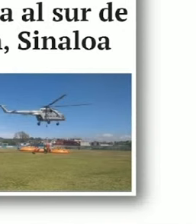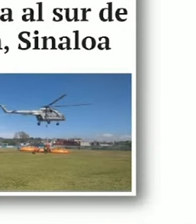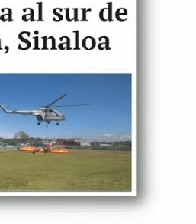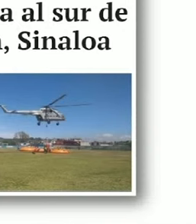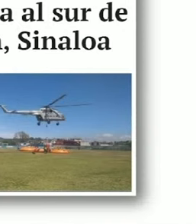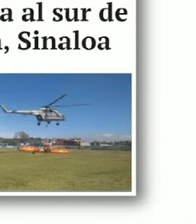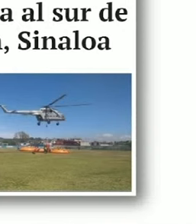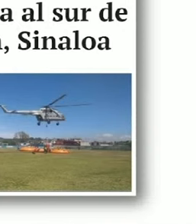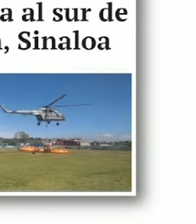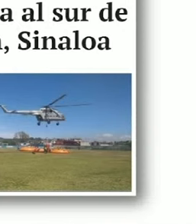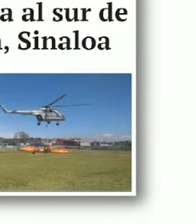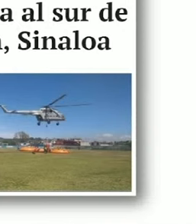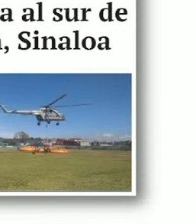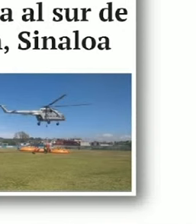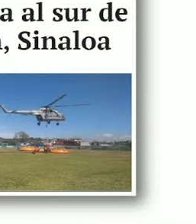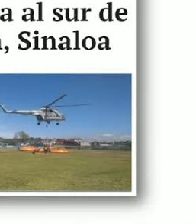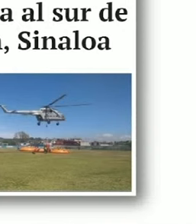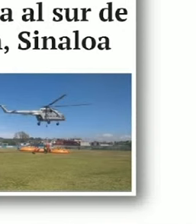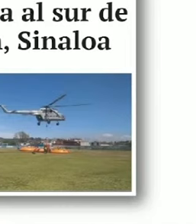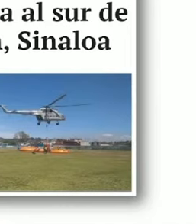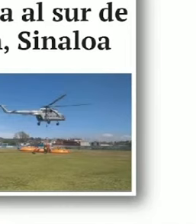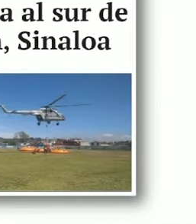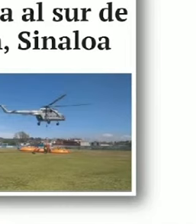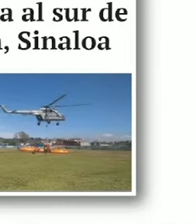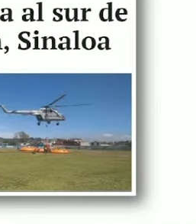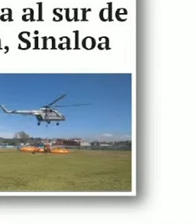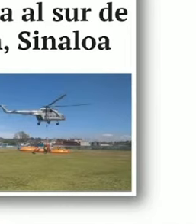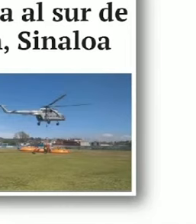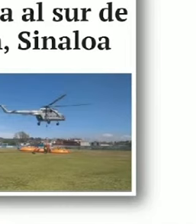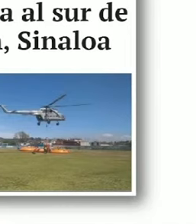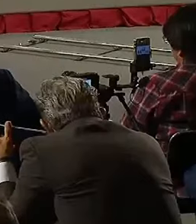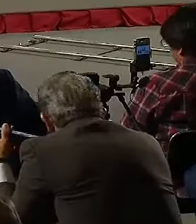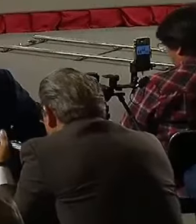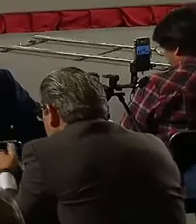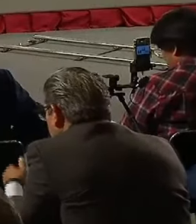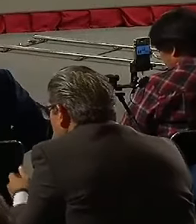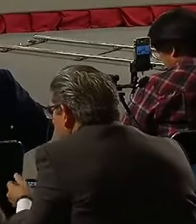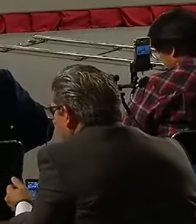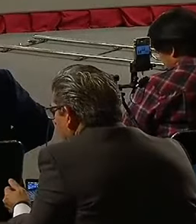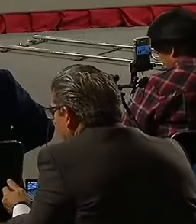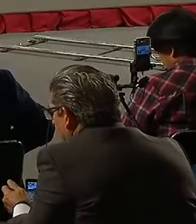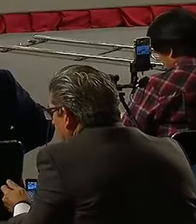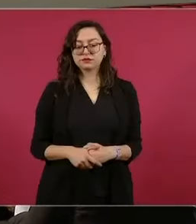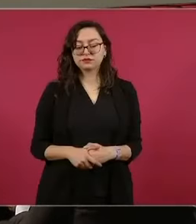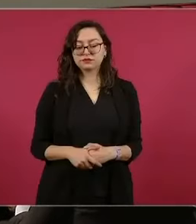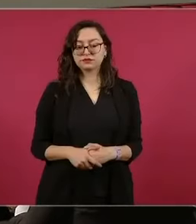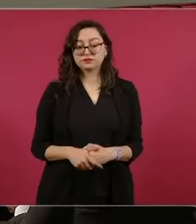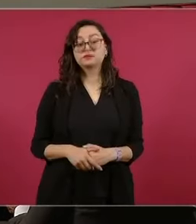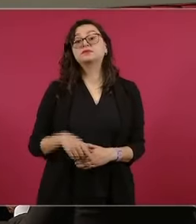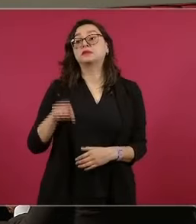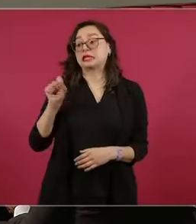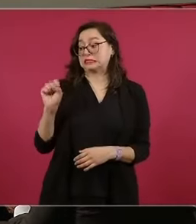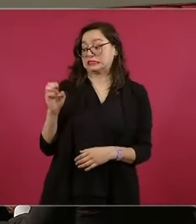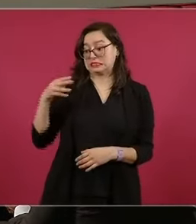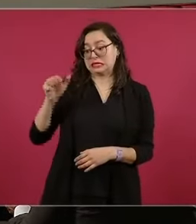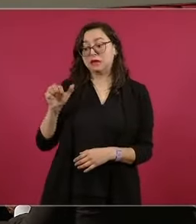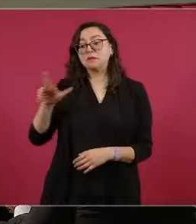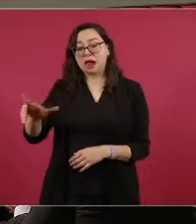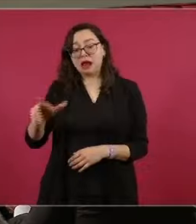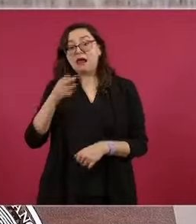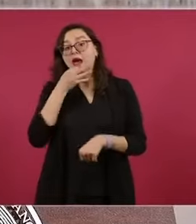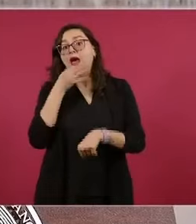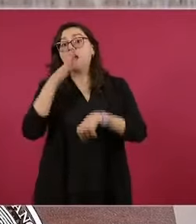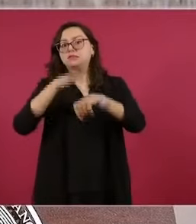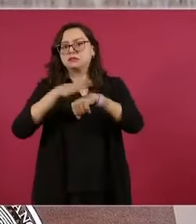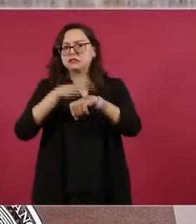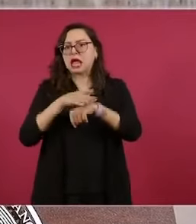MI, diagonal 17, realizó un aterrizaje precautorio debido a que tuvo contacto en una